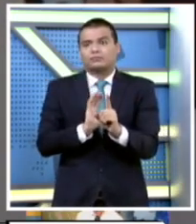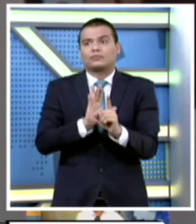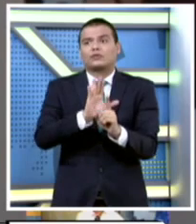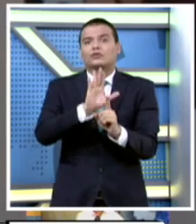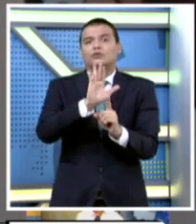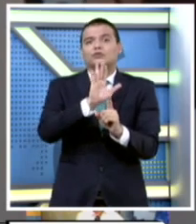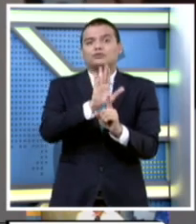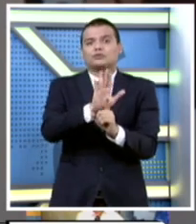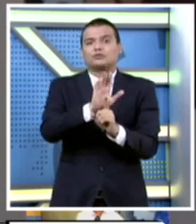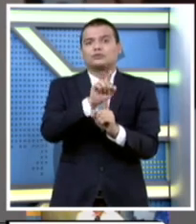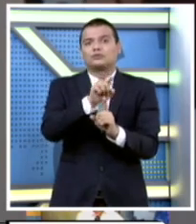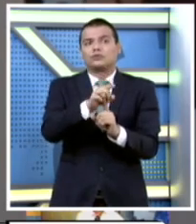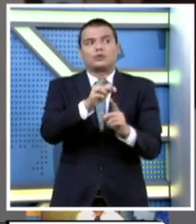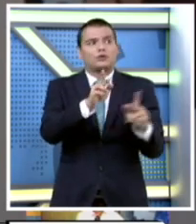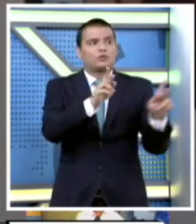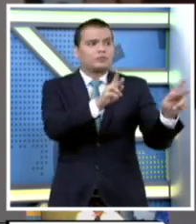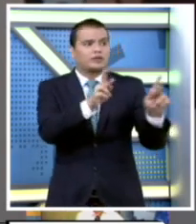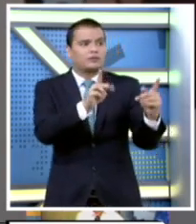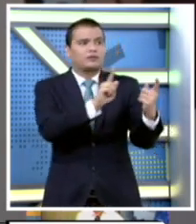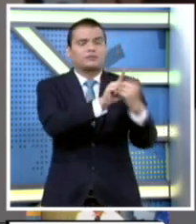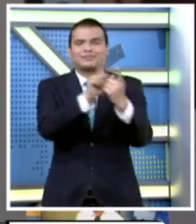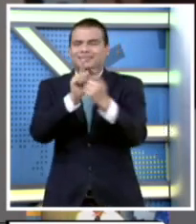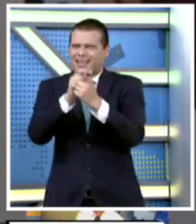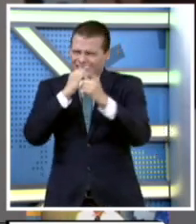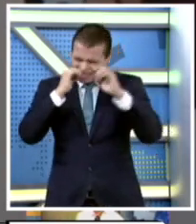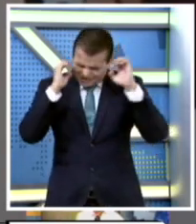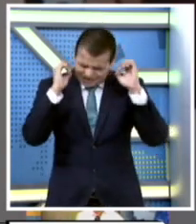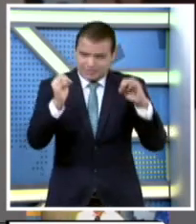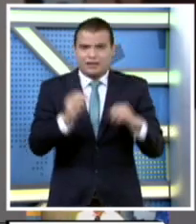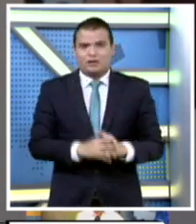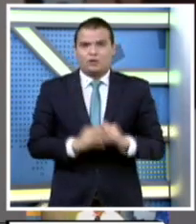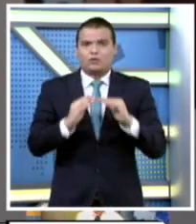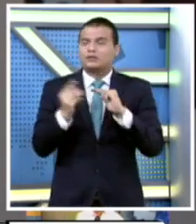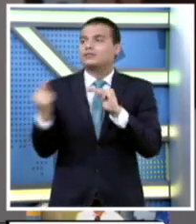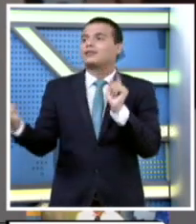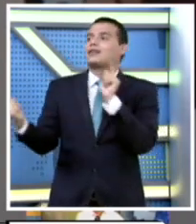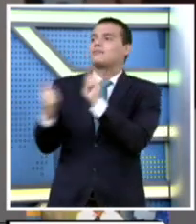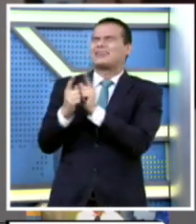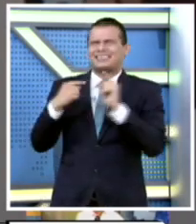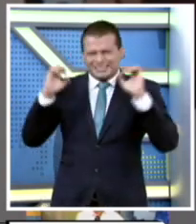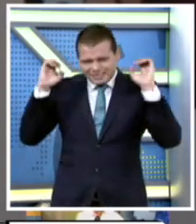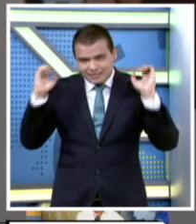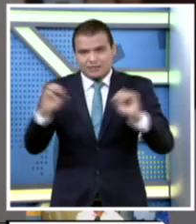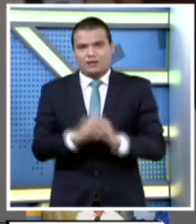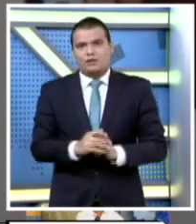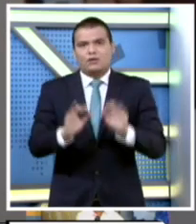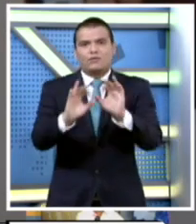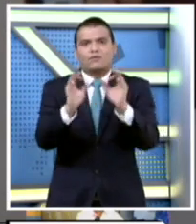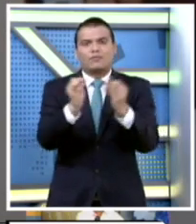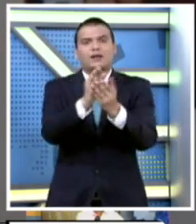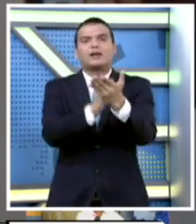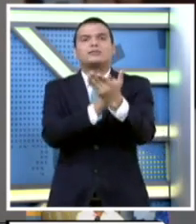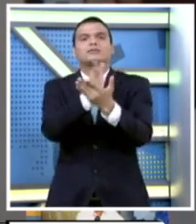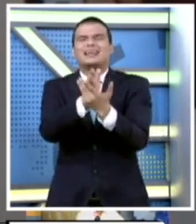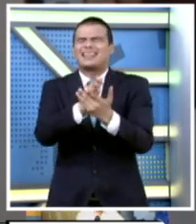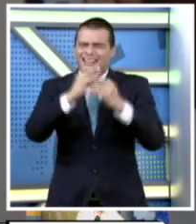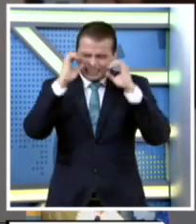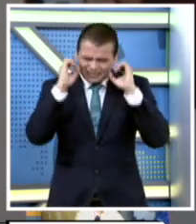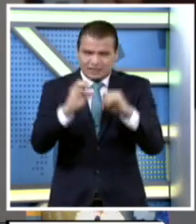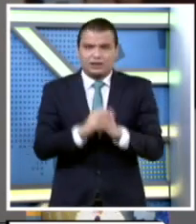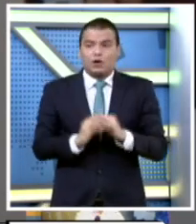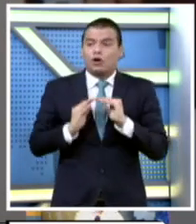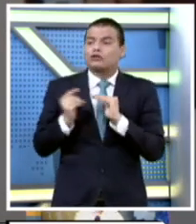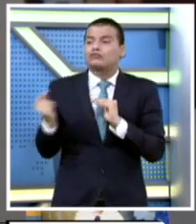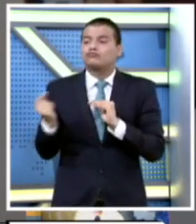los vecinos, no puede tomarse unas cervezas en la tienda, no puede visitar a las personas de los apartamentos